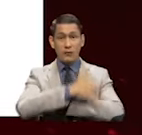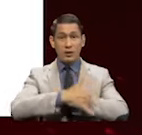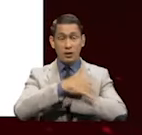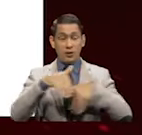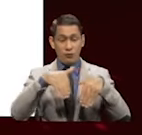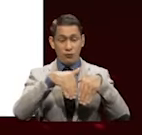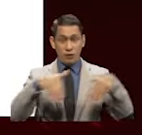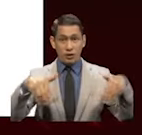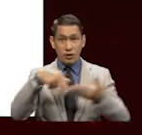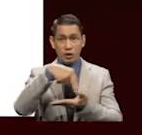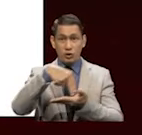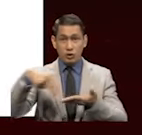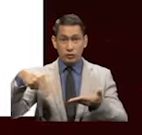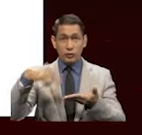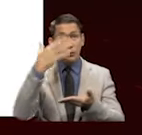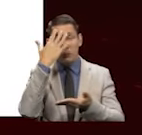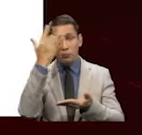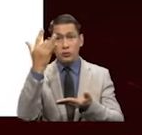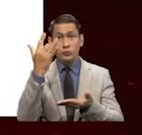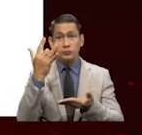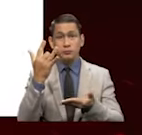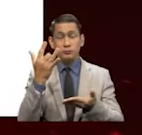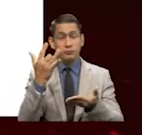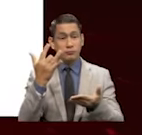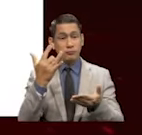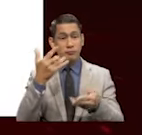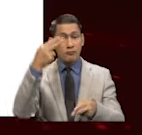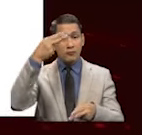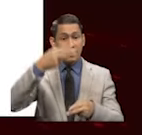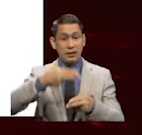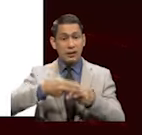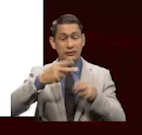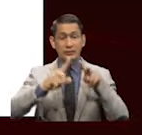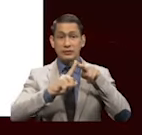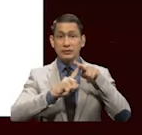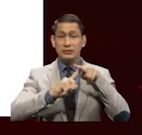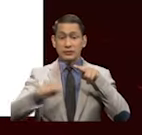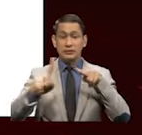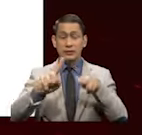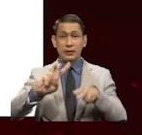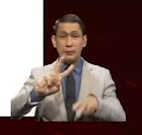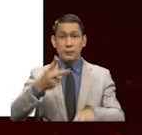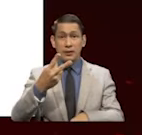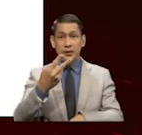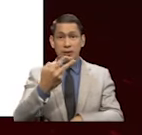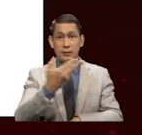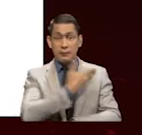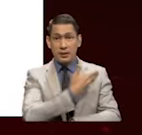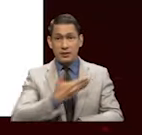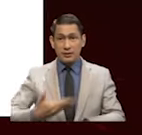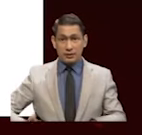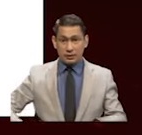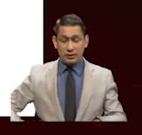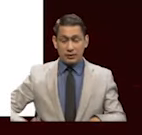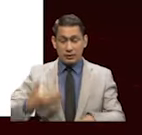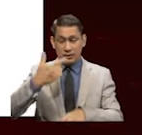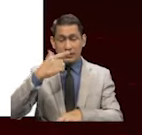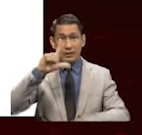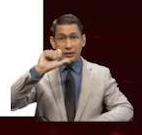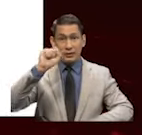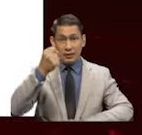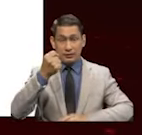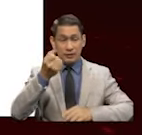norte frente a una posible fuga del ex vicepresidente Jorge Glass de la Embajada de México en Quito. Un